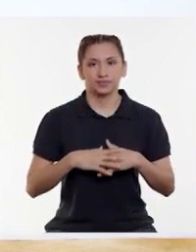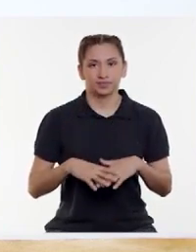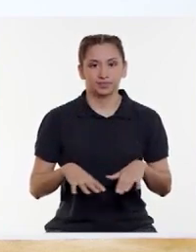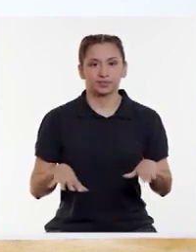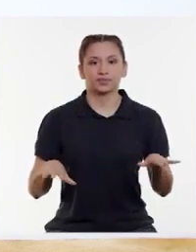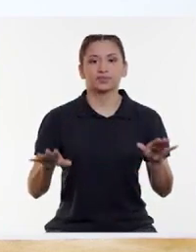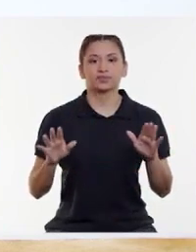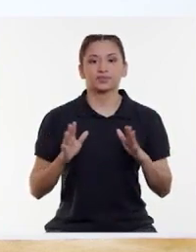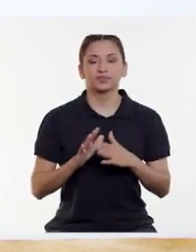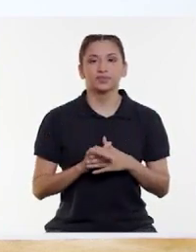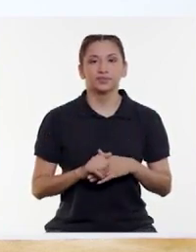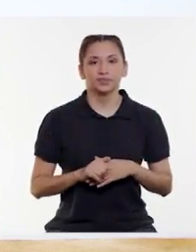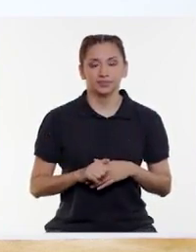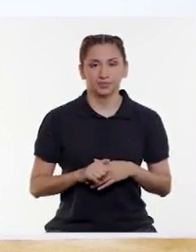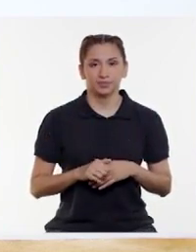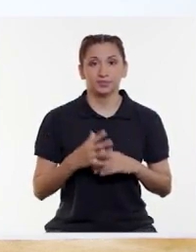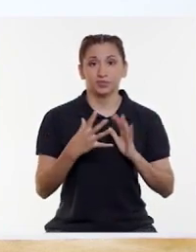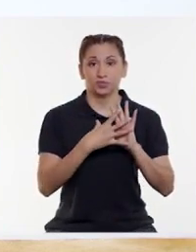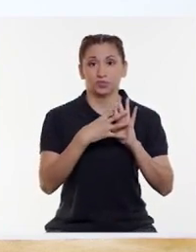posición.